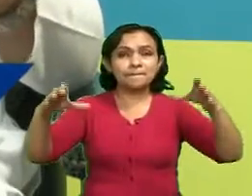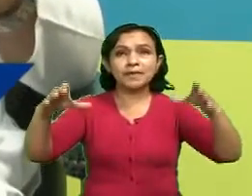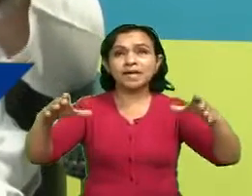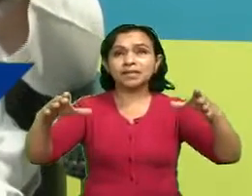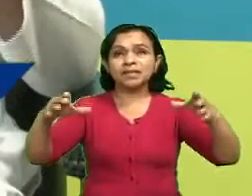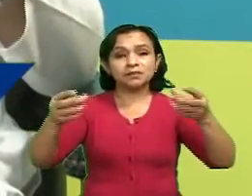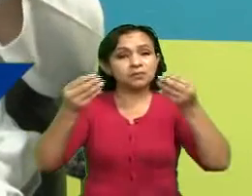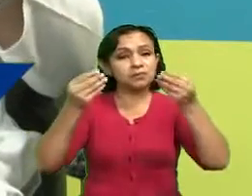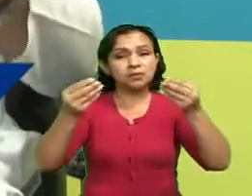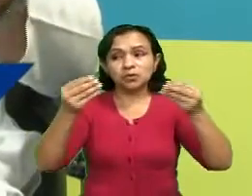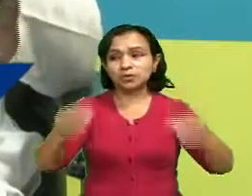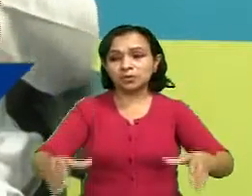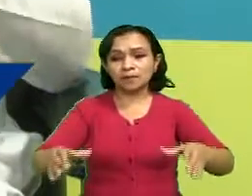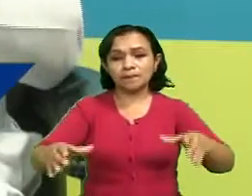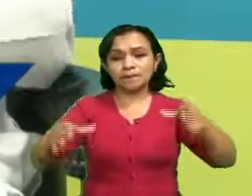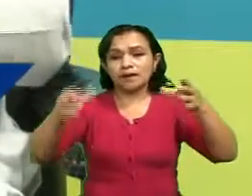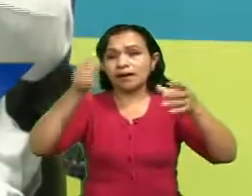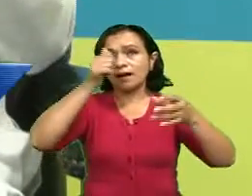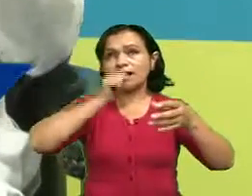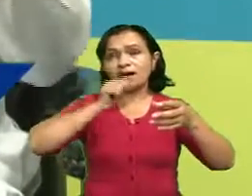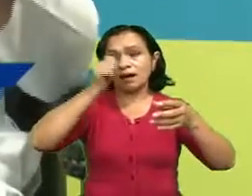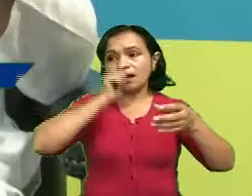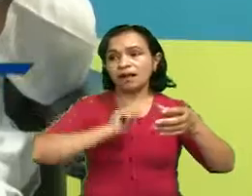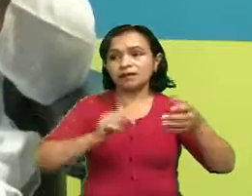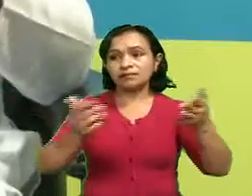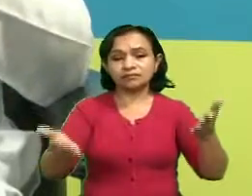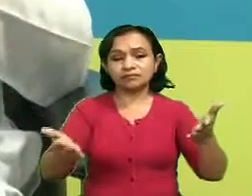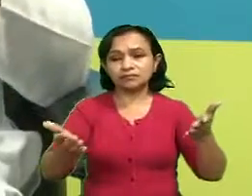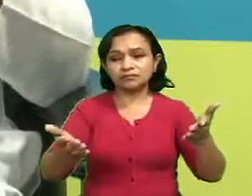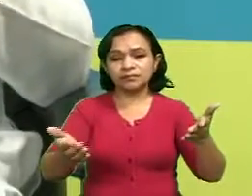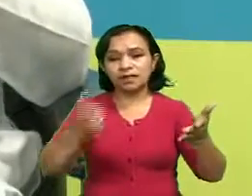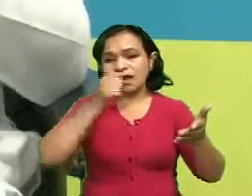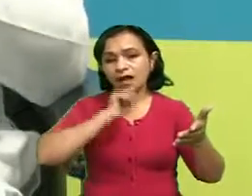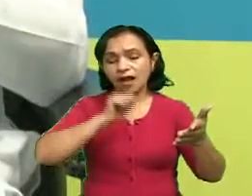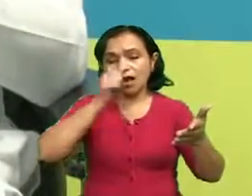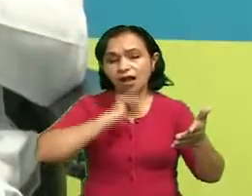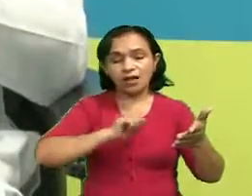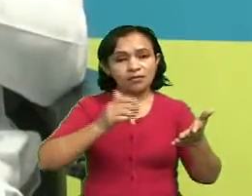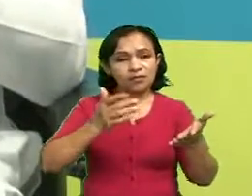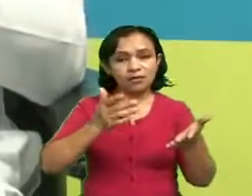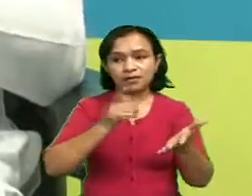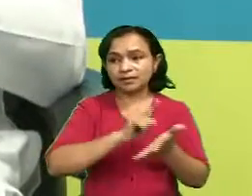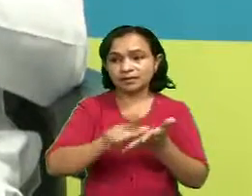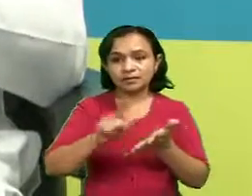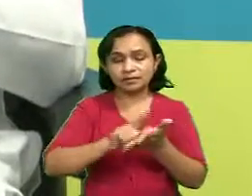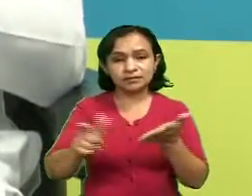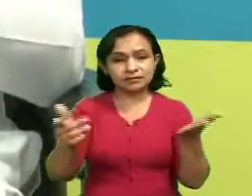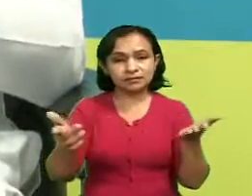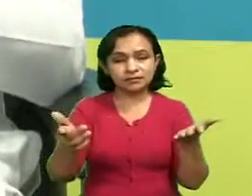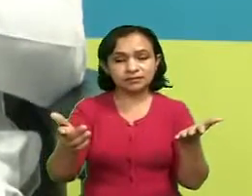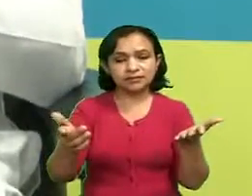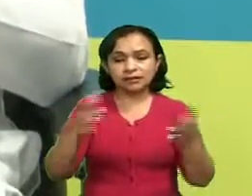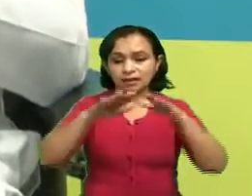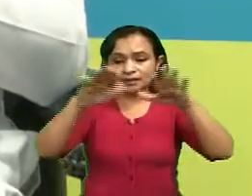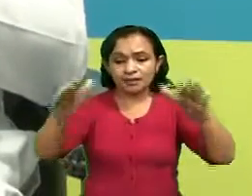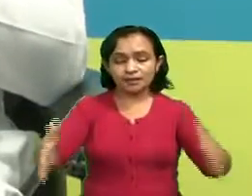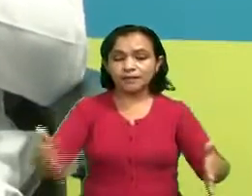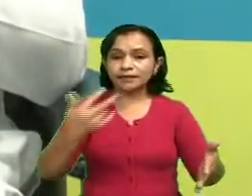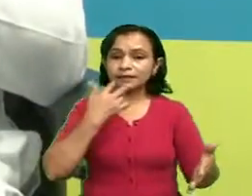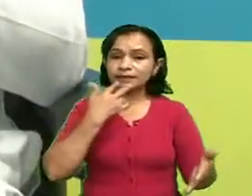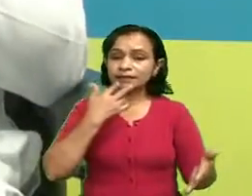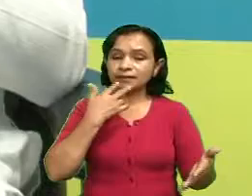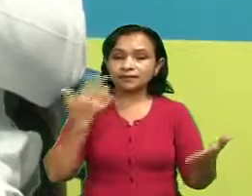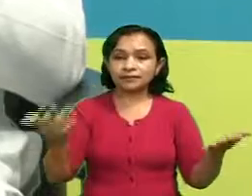que tenemos donde almacenamos agua, a veces las tenemos llenas de agua y no las tenemos, ¿verdad?, vacías, no las tenemos tapadas.